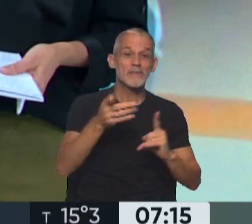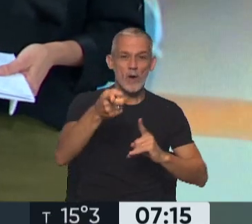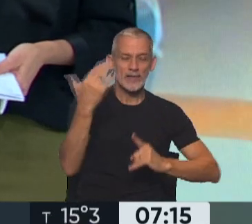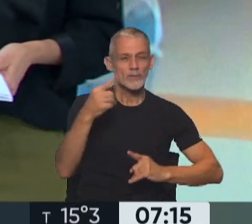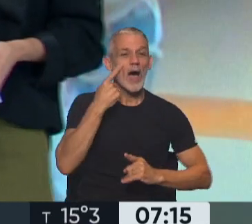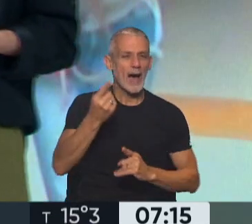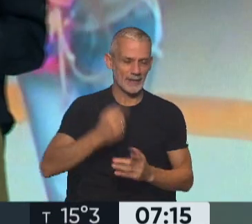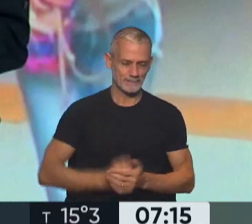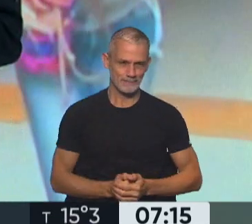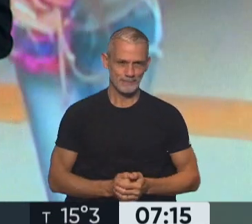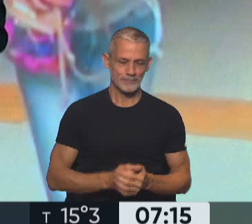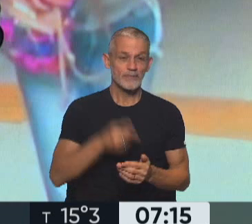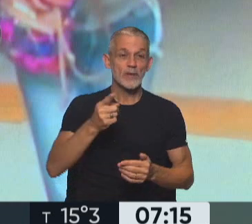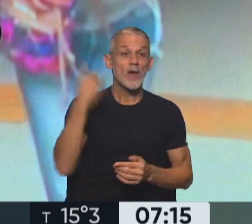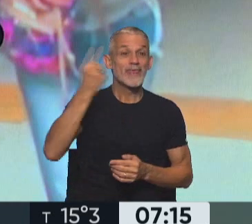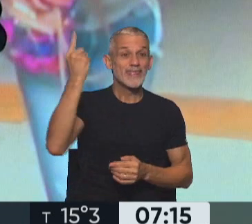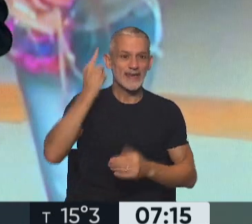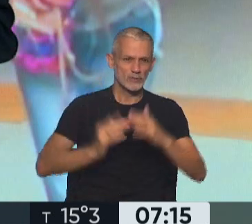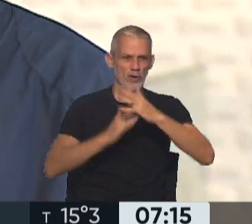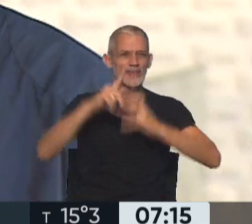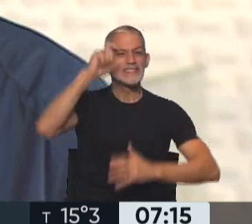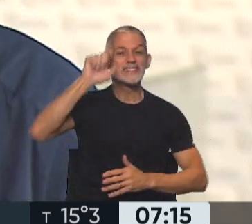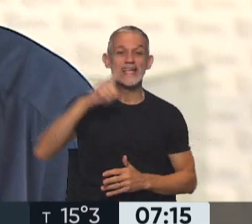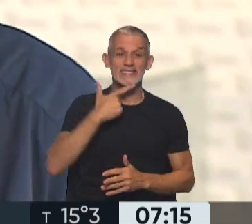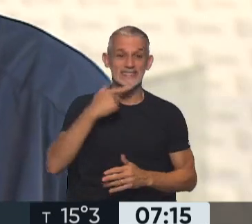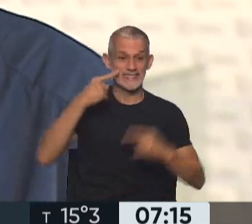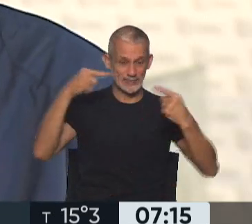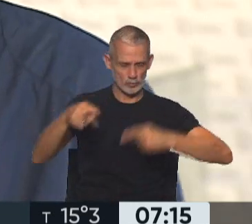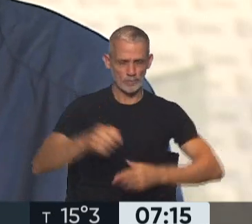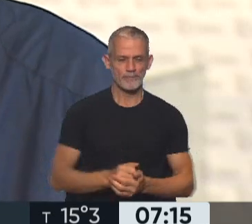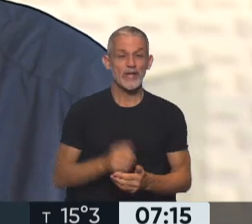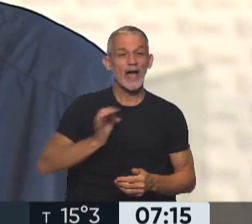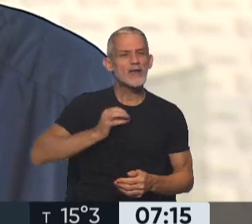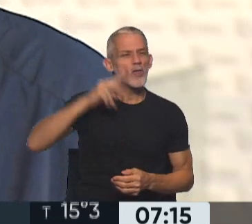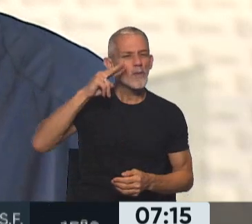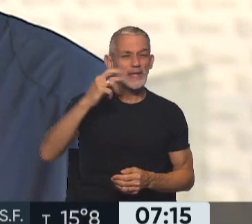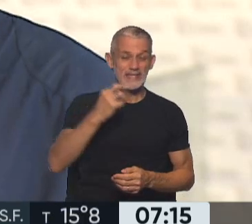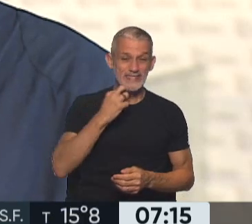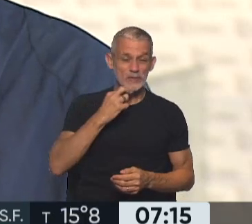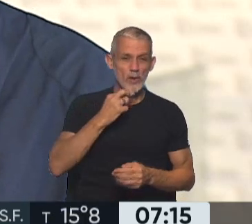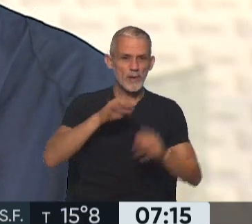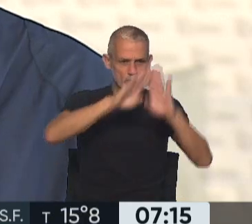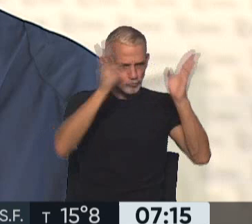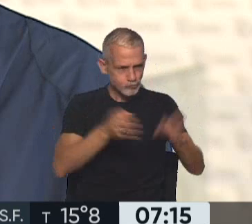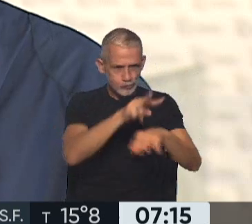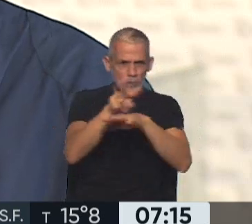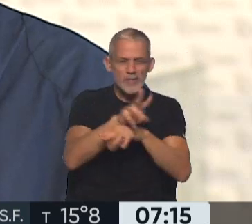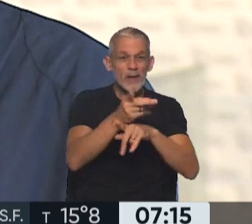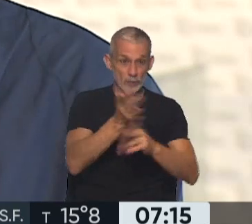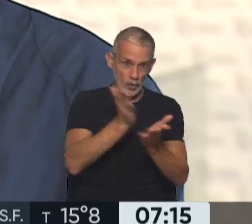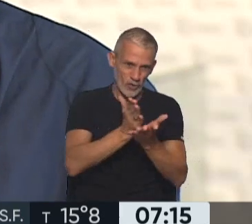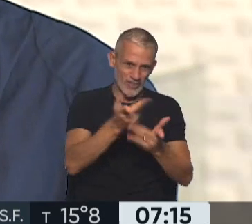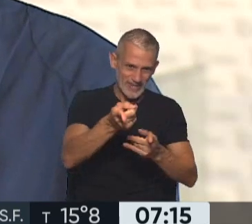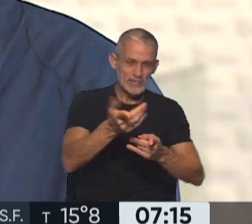parece? A ver. Vamos a escuchar a uno de los directores del CELS. En el año 2019, el Observatorio de Derecho Informático de Argentina presentó